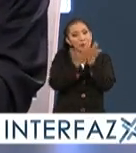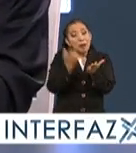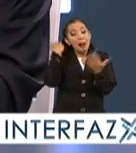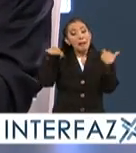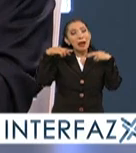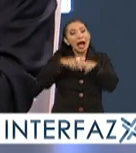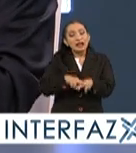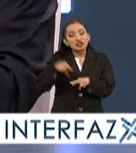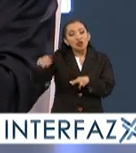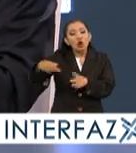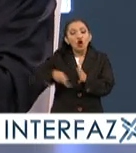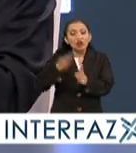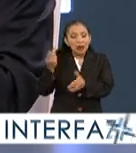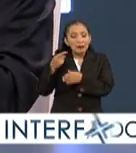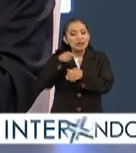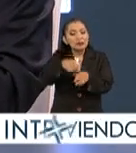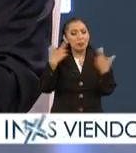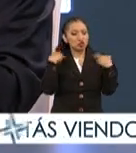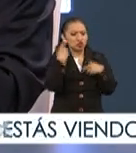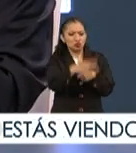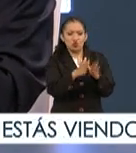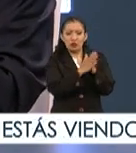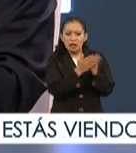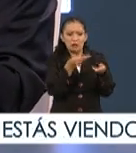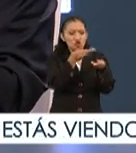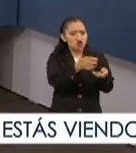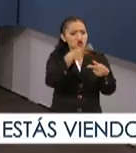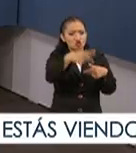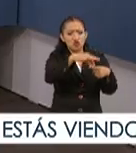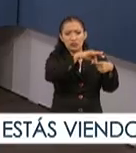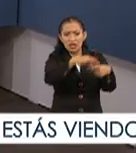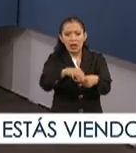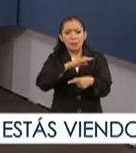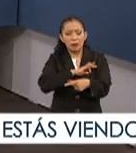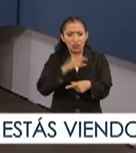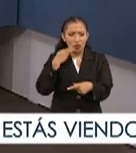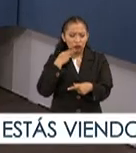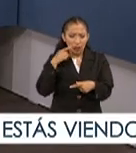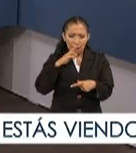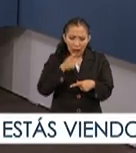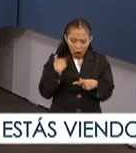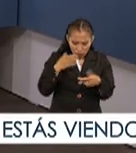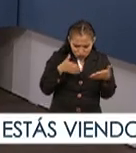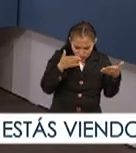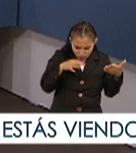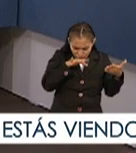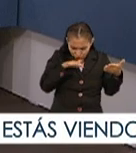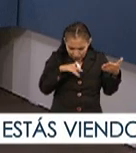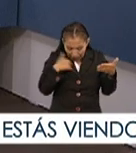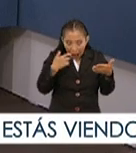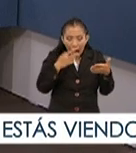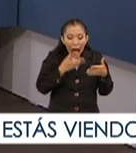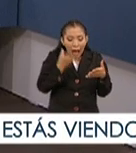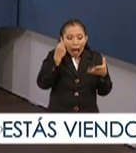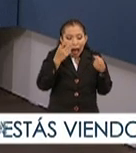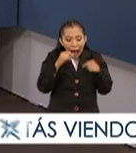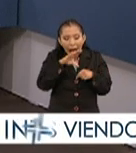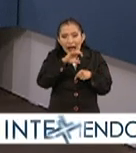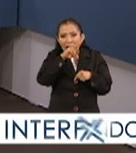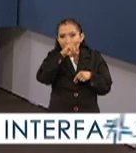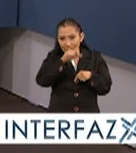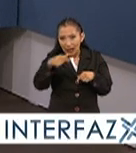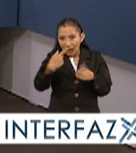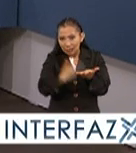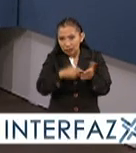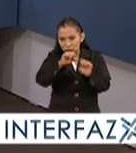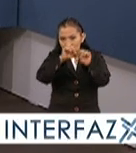para el maestro. Es decir, que los maestros tengan su libro, tengan su guía y puedan utilizar mucho mejor el aprendizaje en